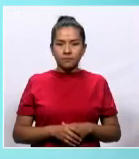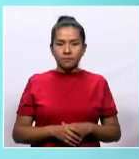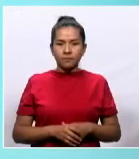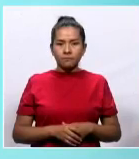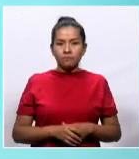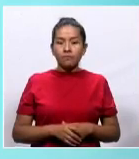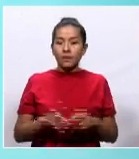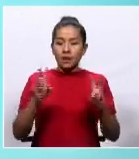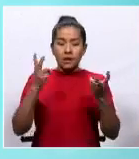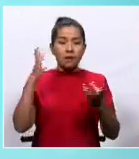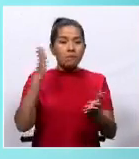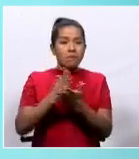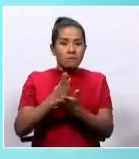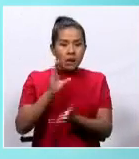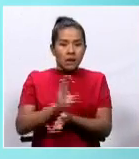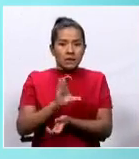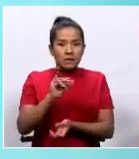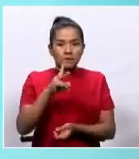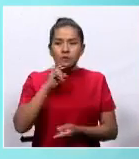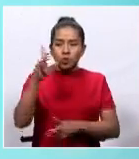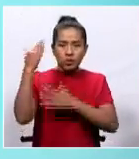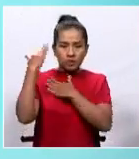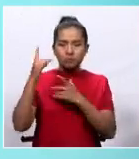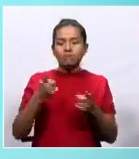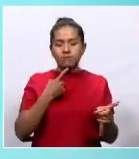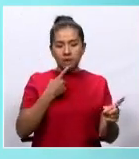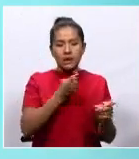Este paro cívico en Santa Cruz también causa un daño